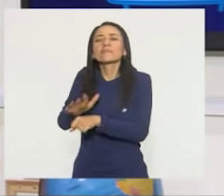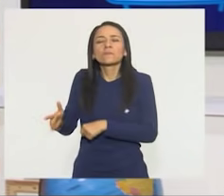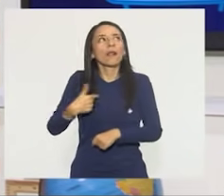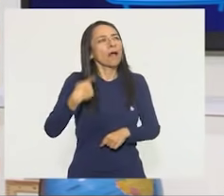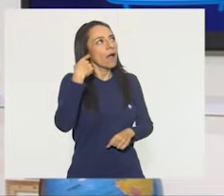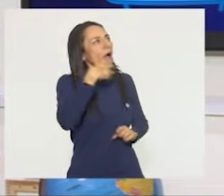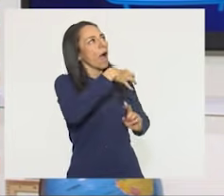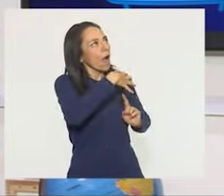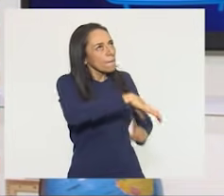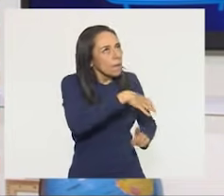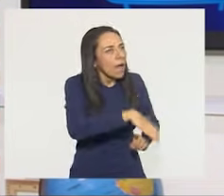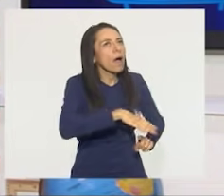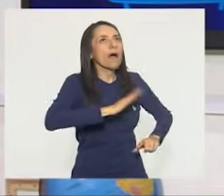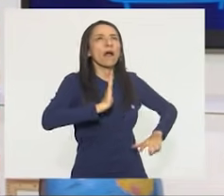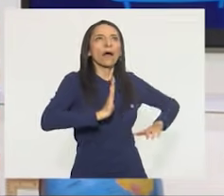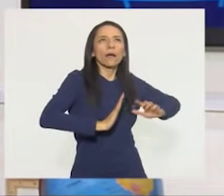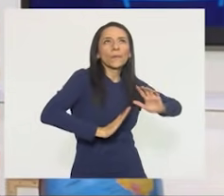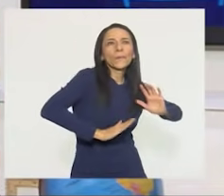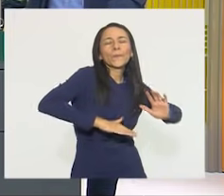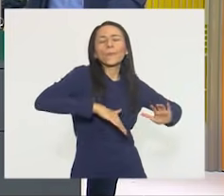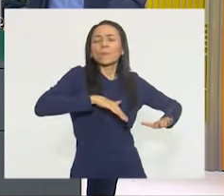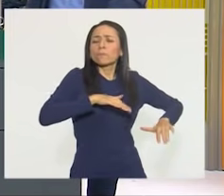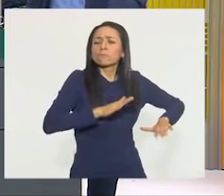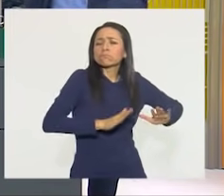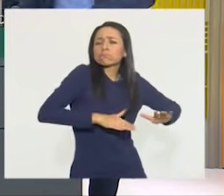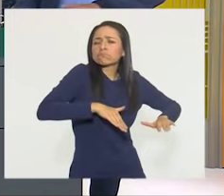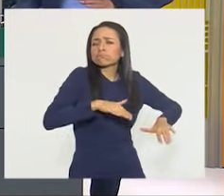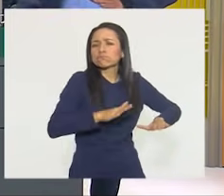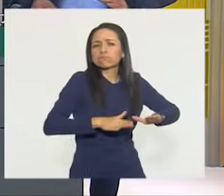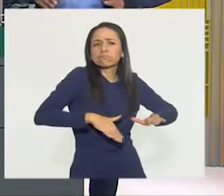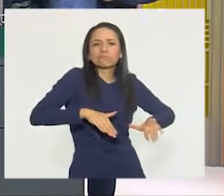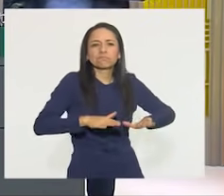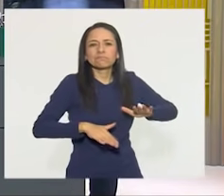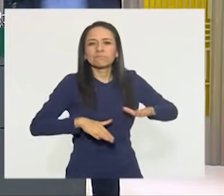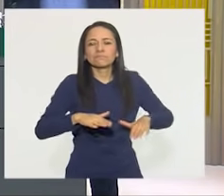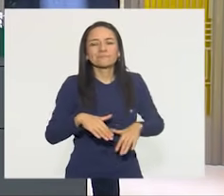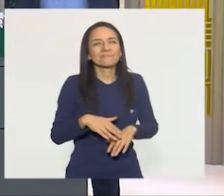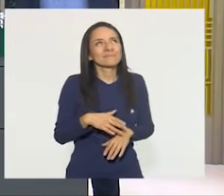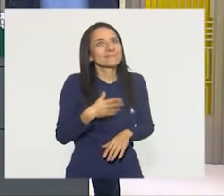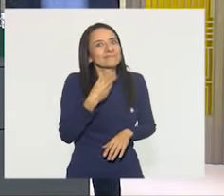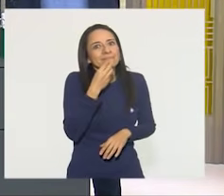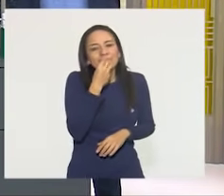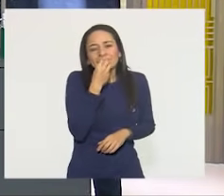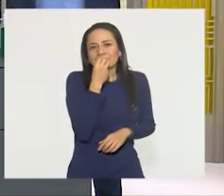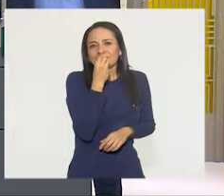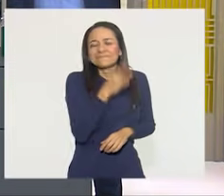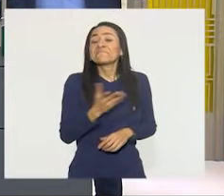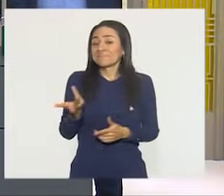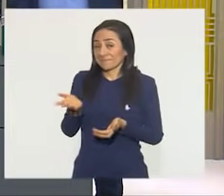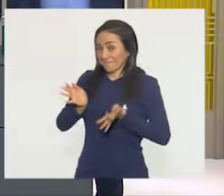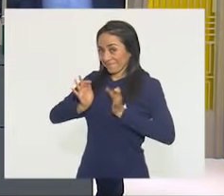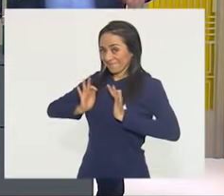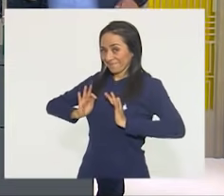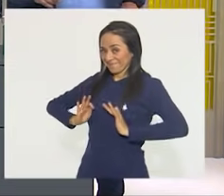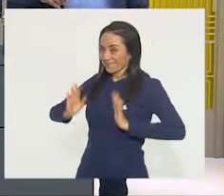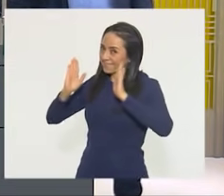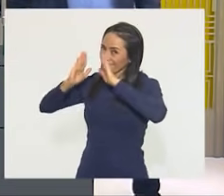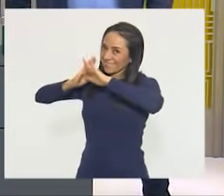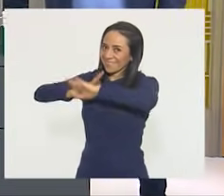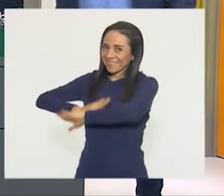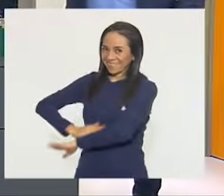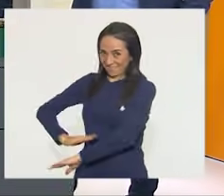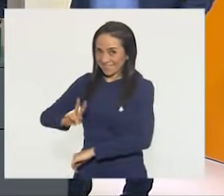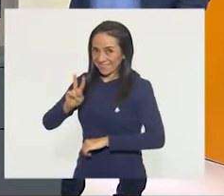tambores, con un ritmo y una cadencia riquísimo. Tranquilo, donde pudimos casi relajarnos en su totalidad.